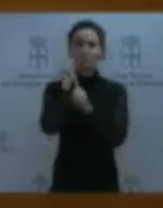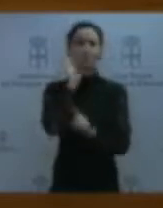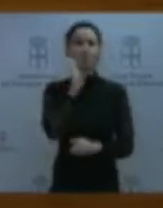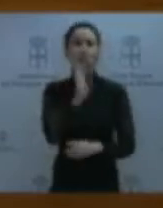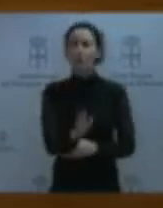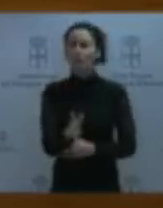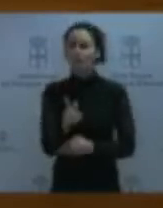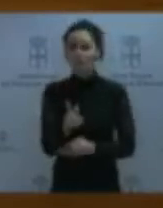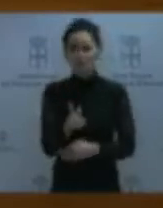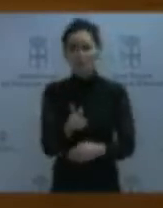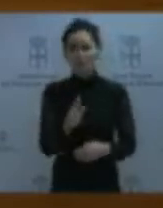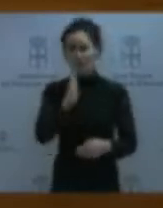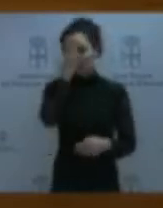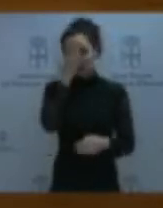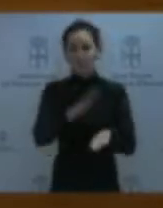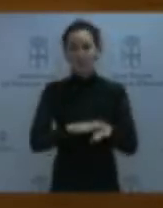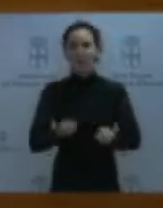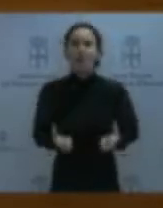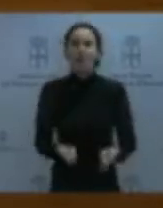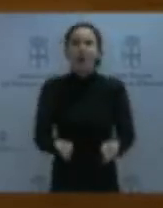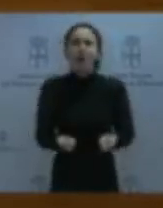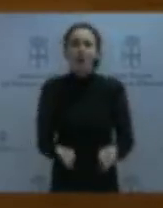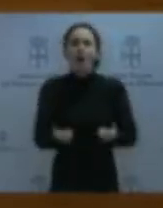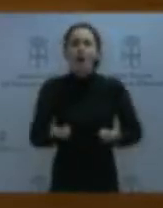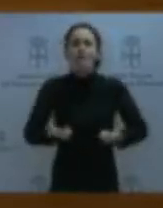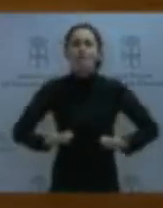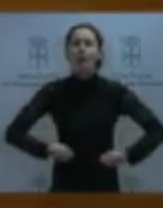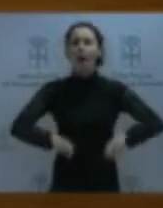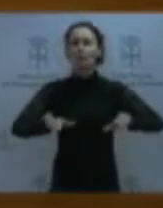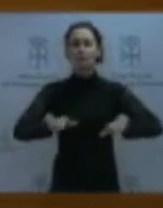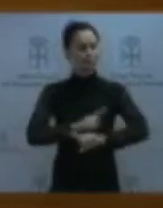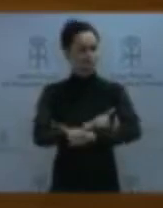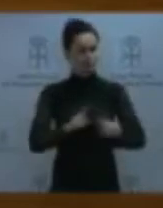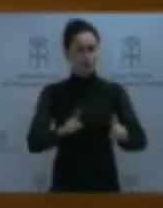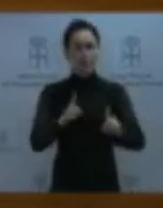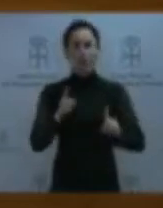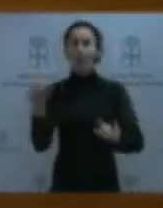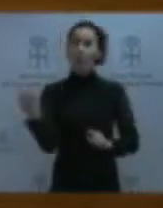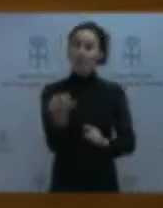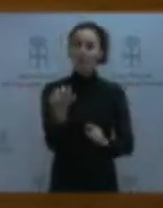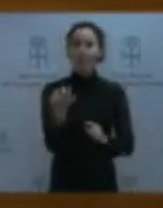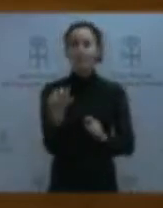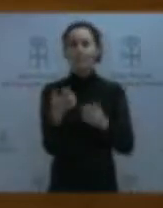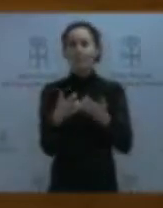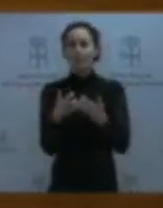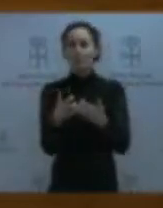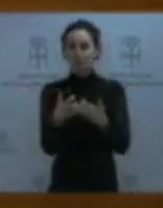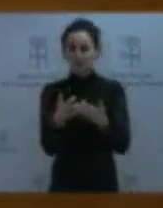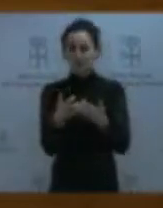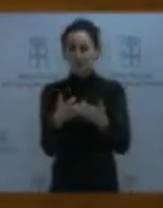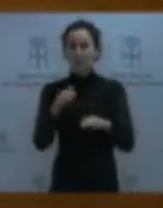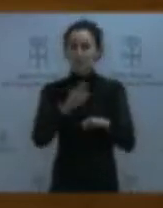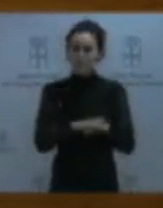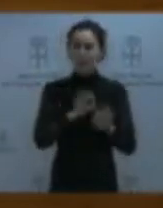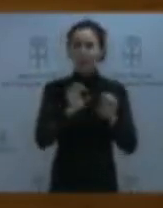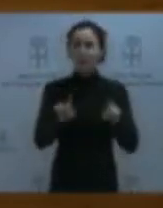crucial, no solamente porque haya que combatir el despilfarro, sino porque hay que combatir la tesis sobre la que se construye el papel subordinado de Asturias,